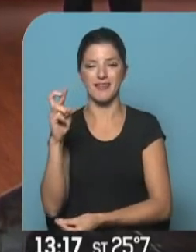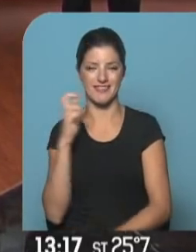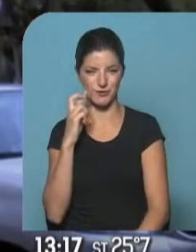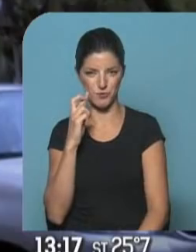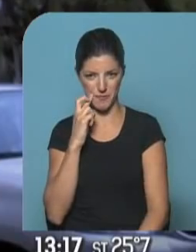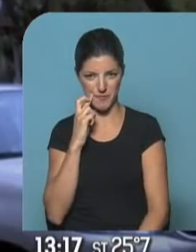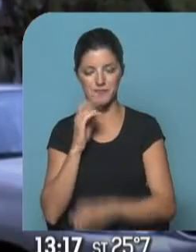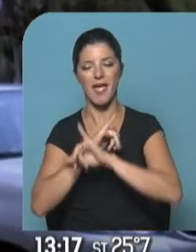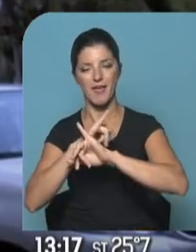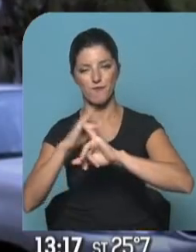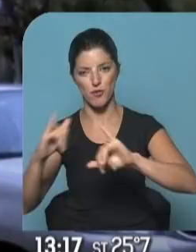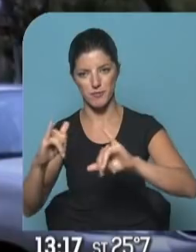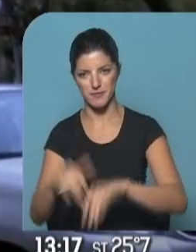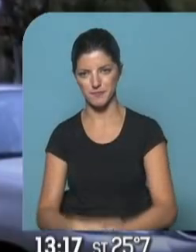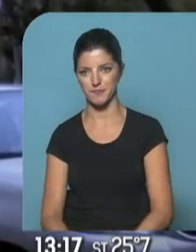informe.